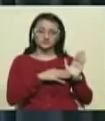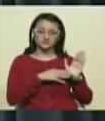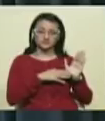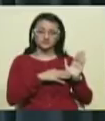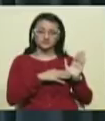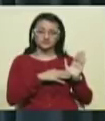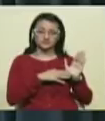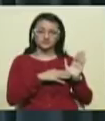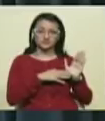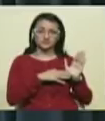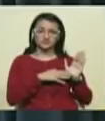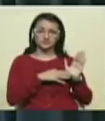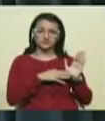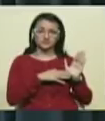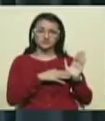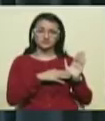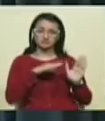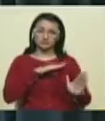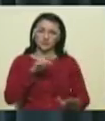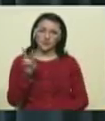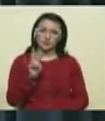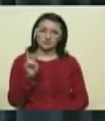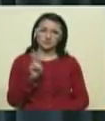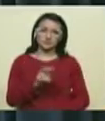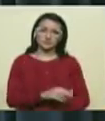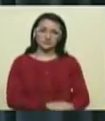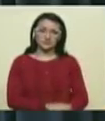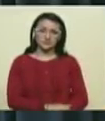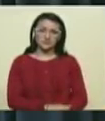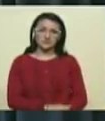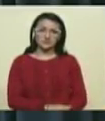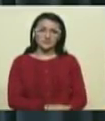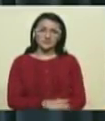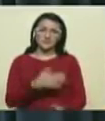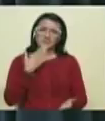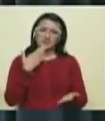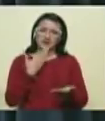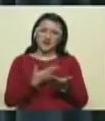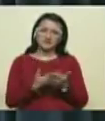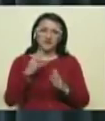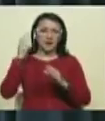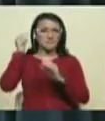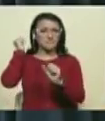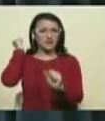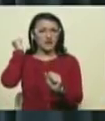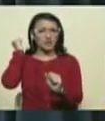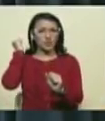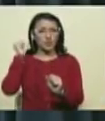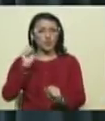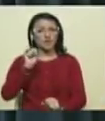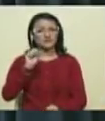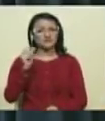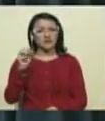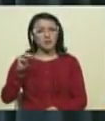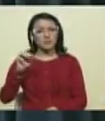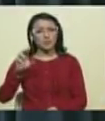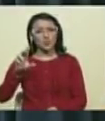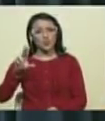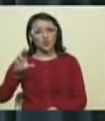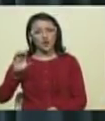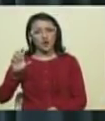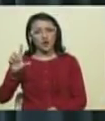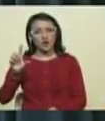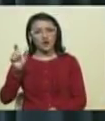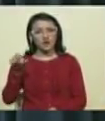nuestra Constitución de la República Bolivariana de Venezuela. Agradecerle al embajador Samuel Moncada, agradecerle también